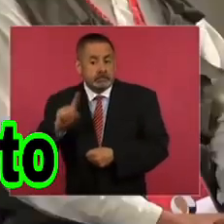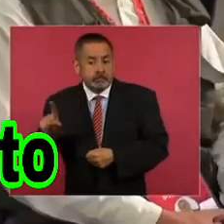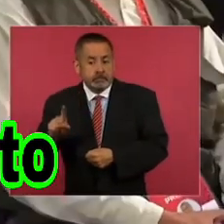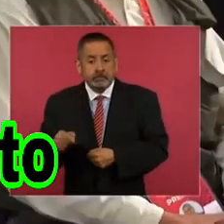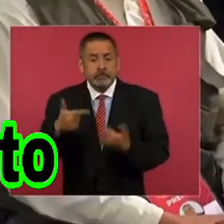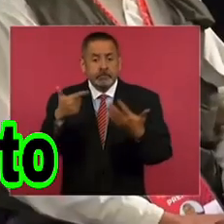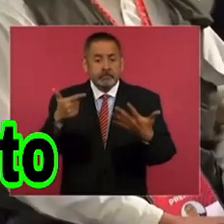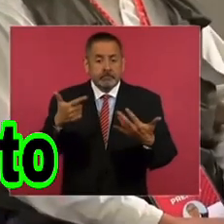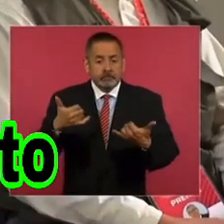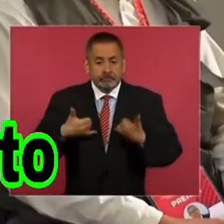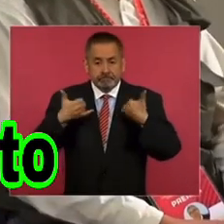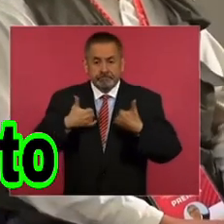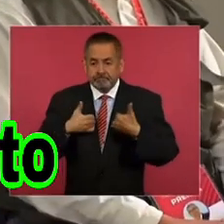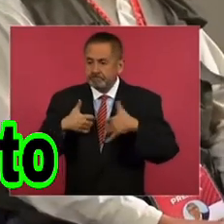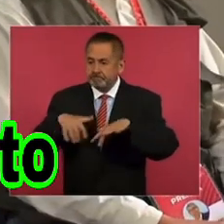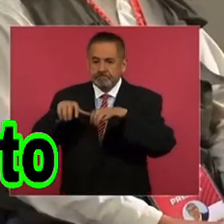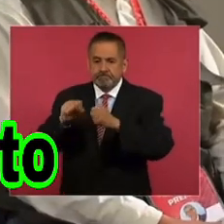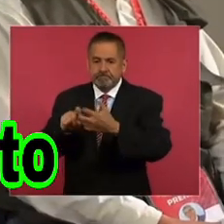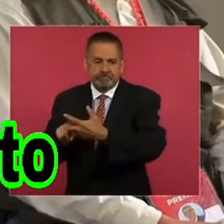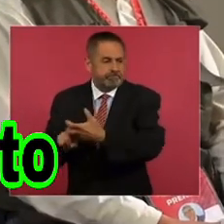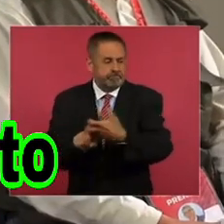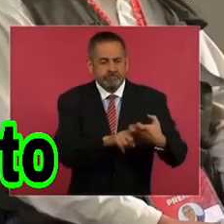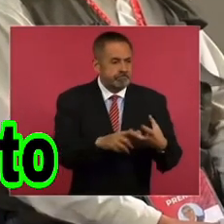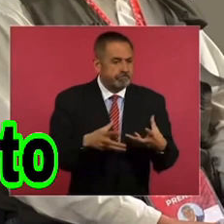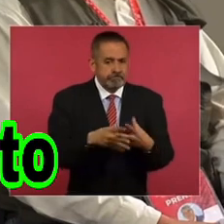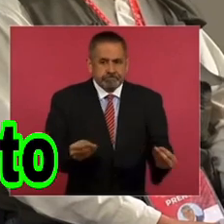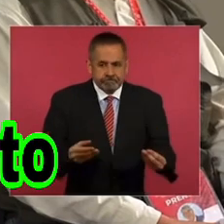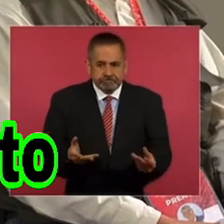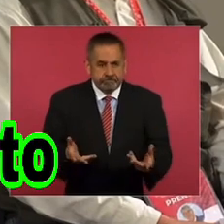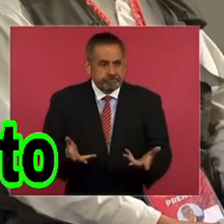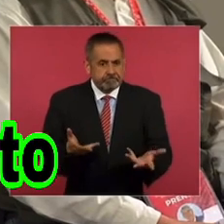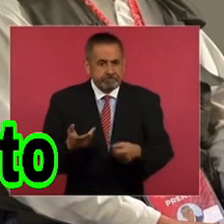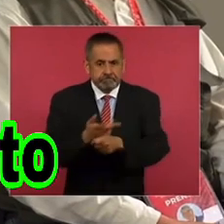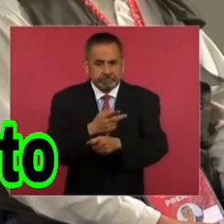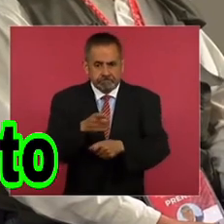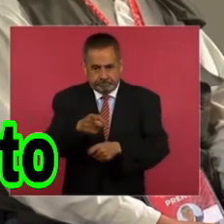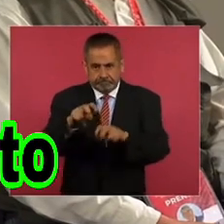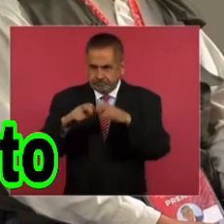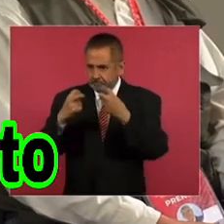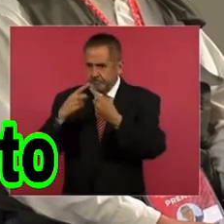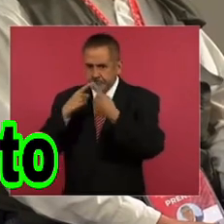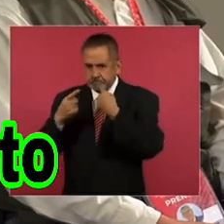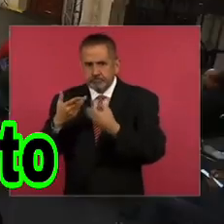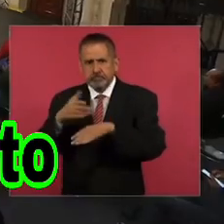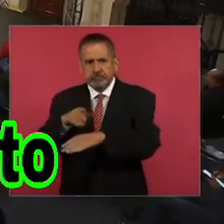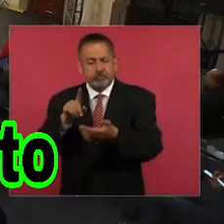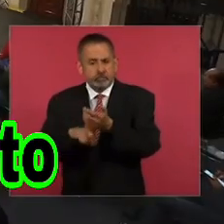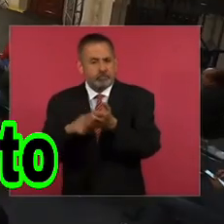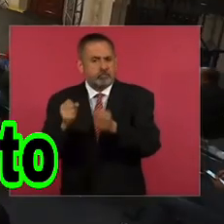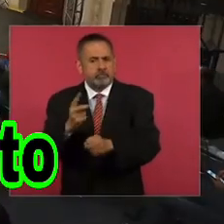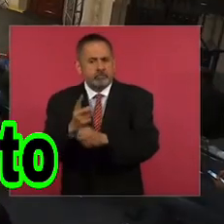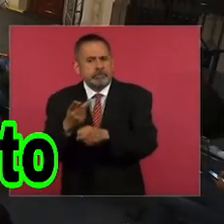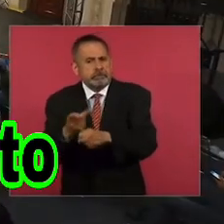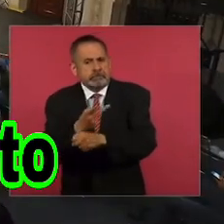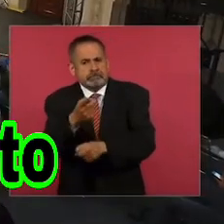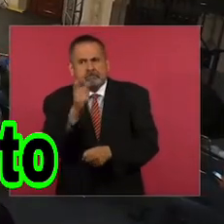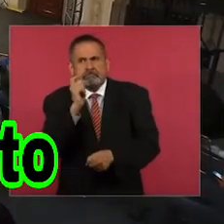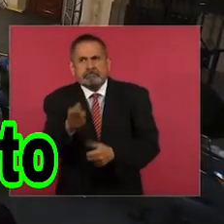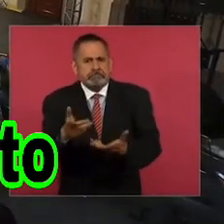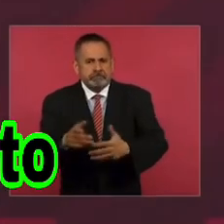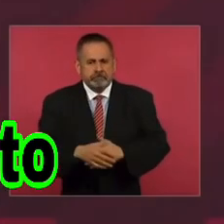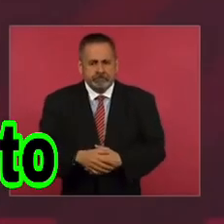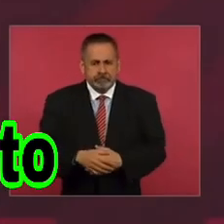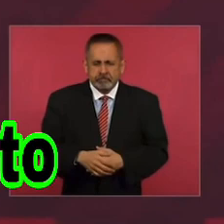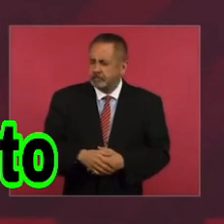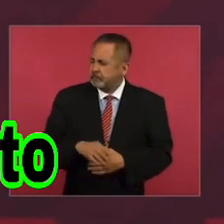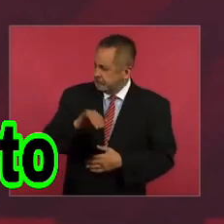días. ¿Cuál es el reporte que se tiene? ¿Se ha tocado el tema en el gabinete de seguridad? Sí, se tocó